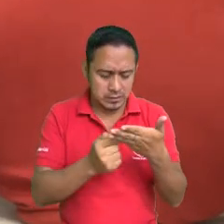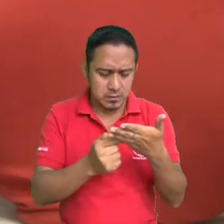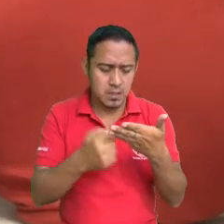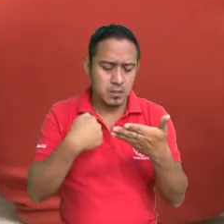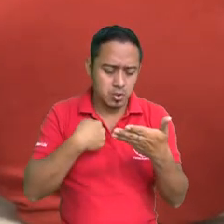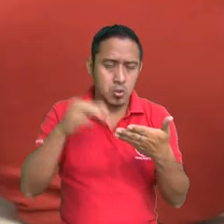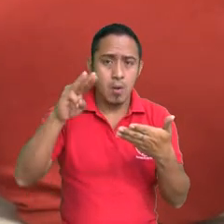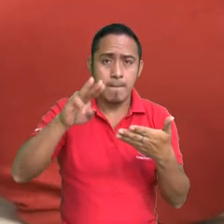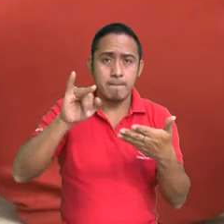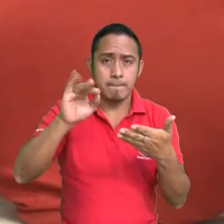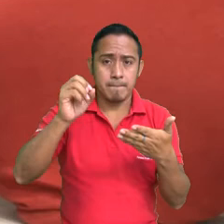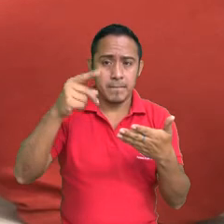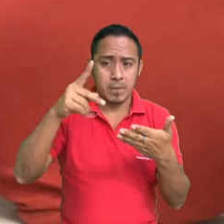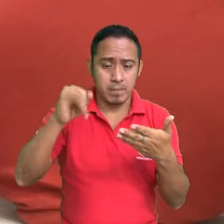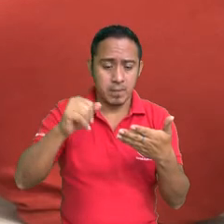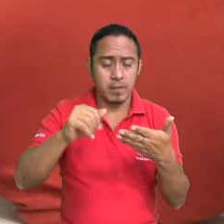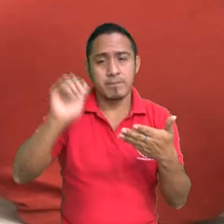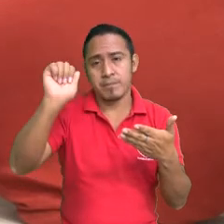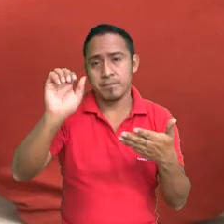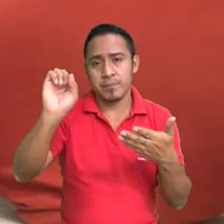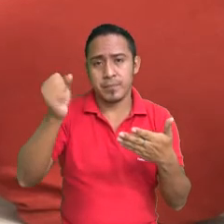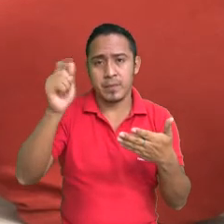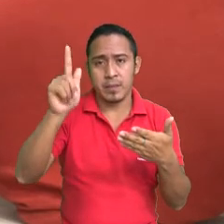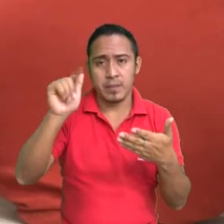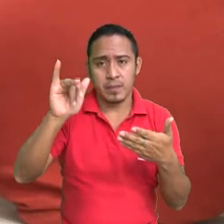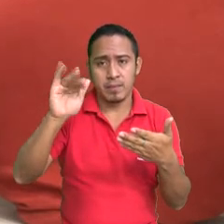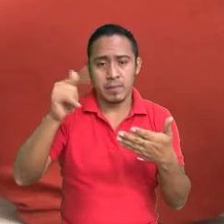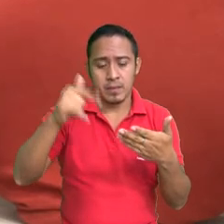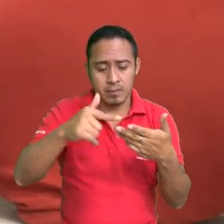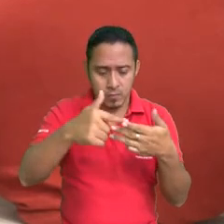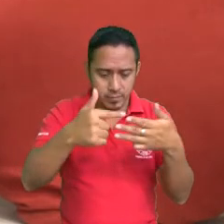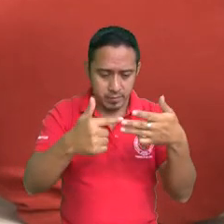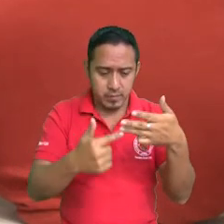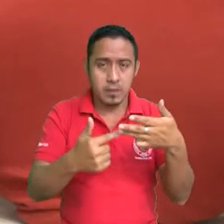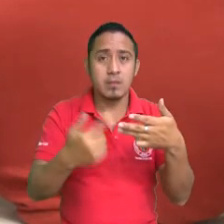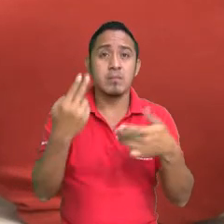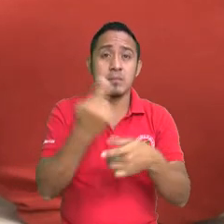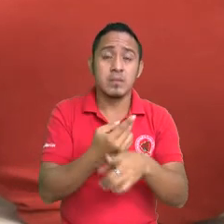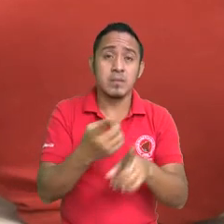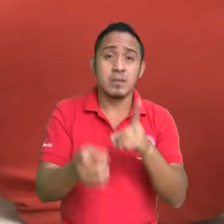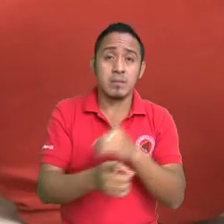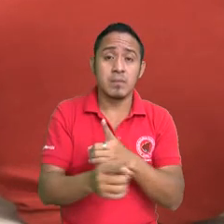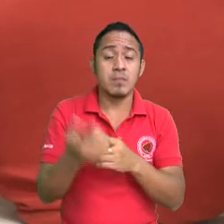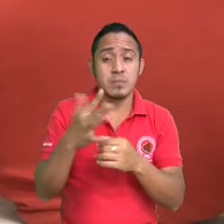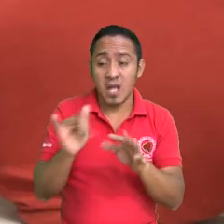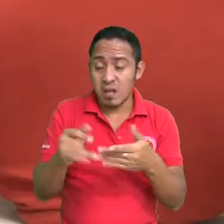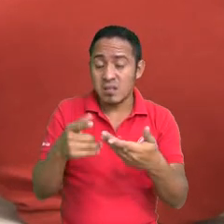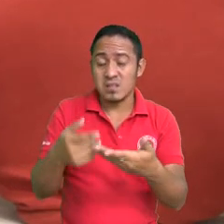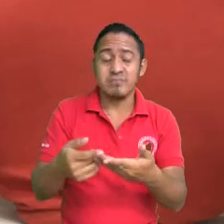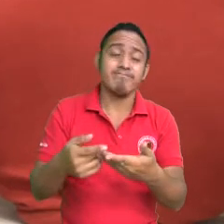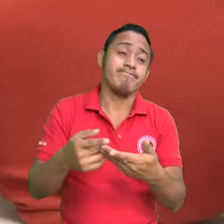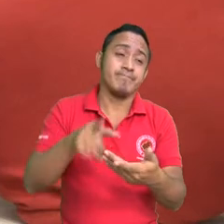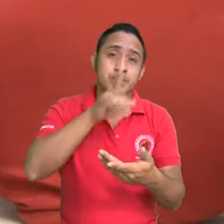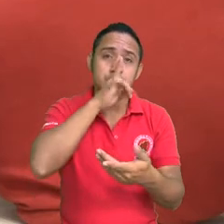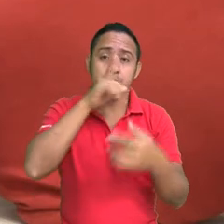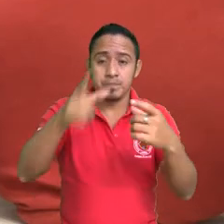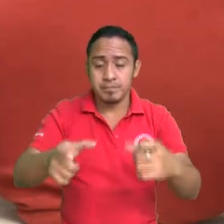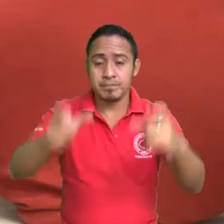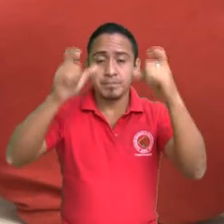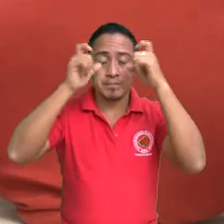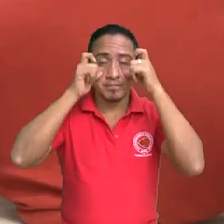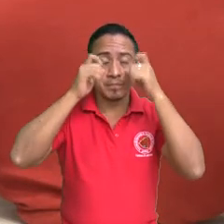tenemos miopía, hipermetropía, astigmatismo, lo recomendable es usar nuestros anteojos una vez que se recetan y no